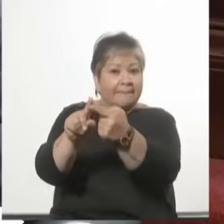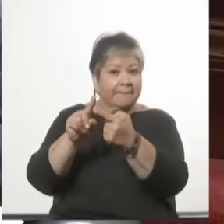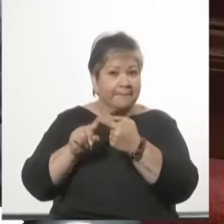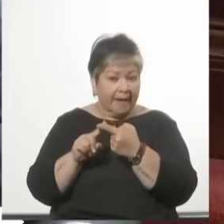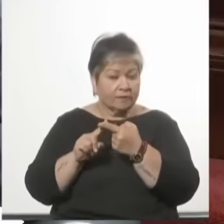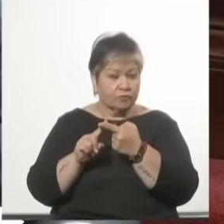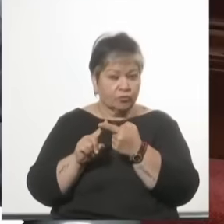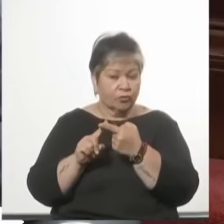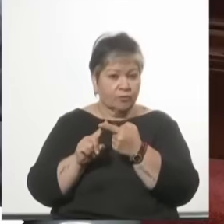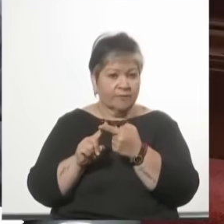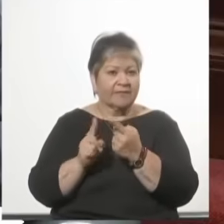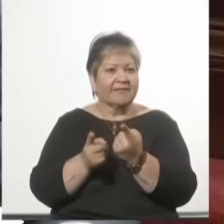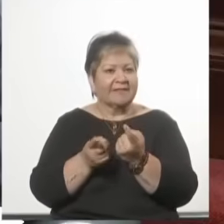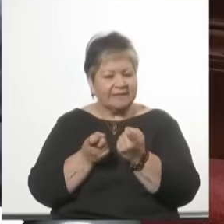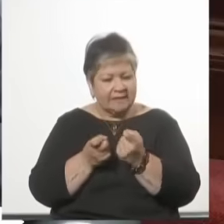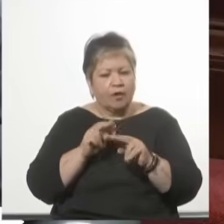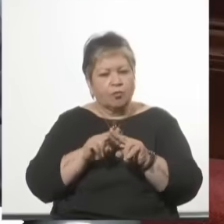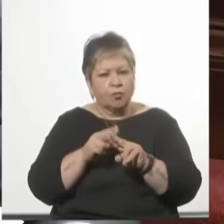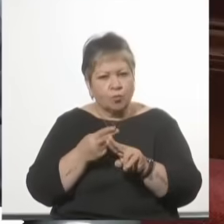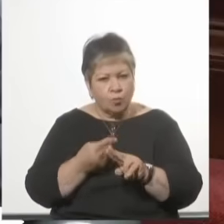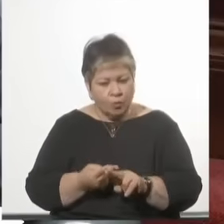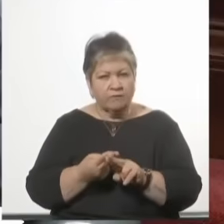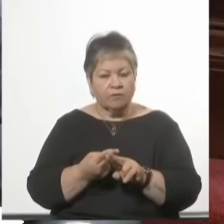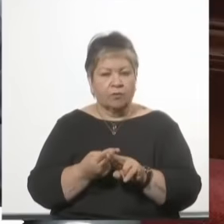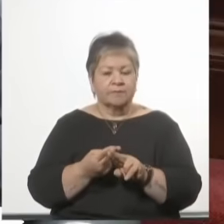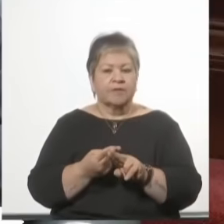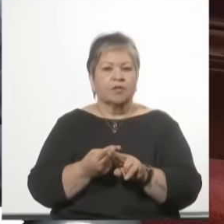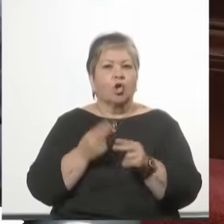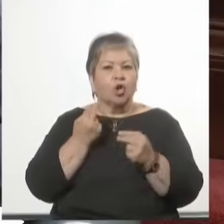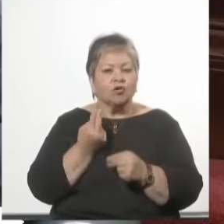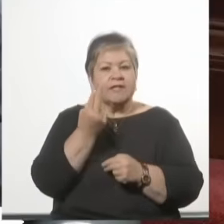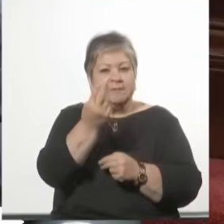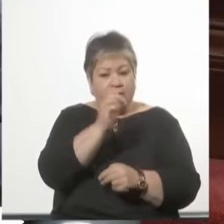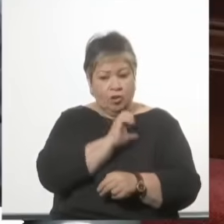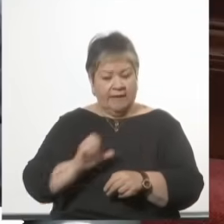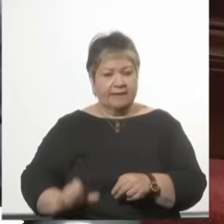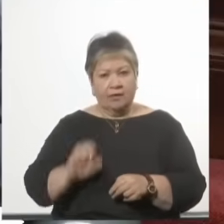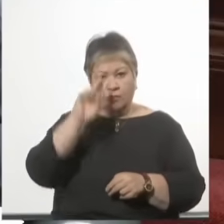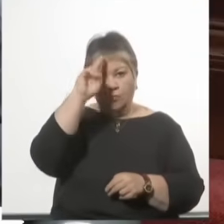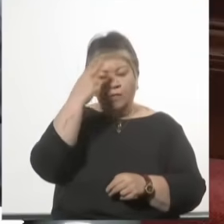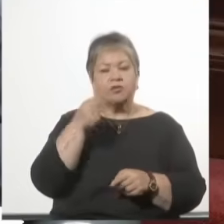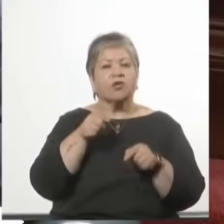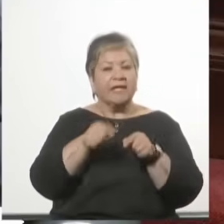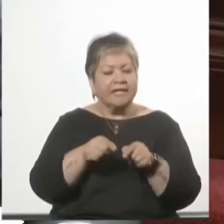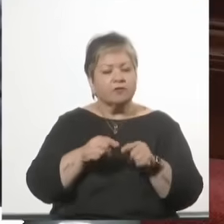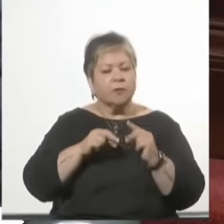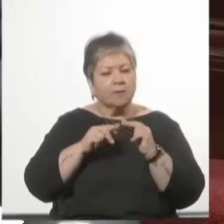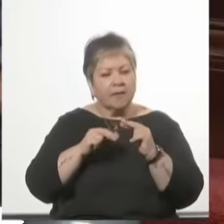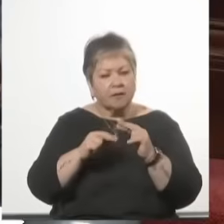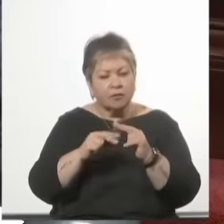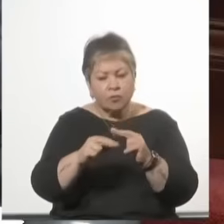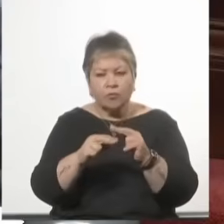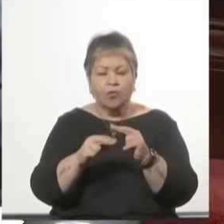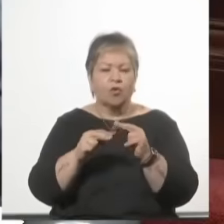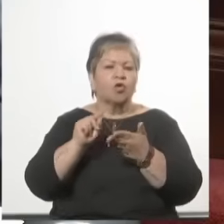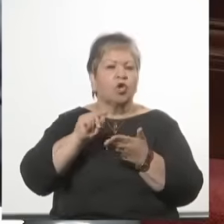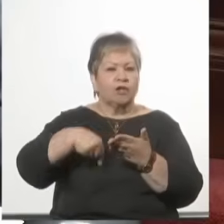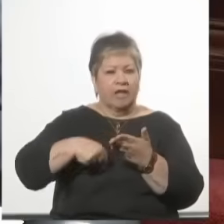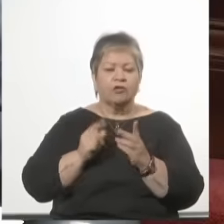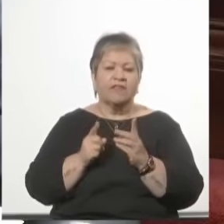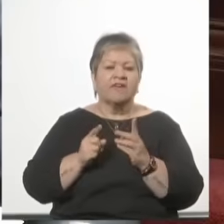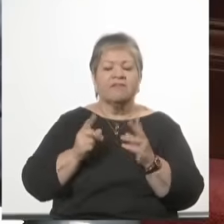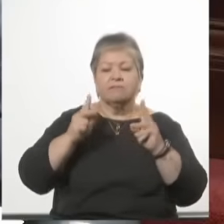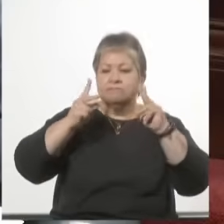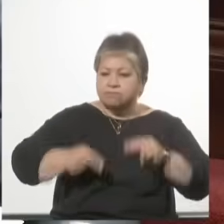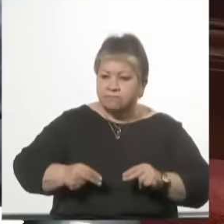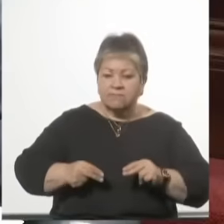contrario, que como tal requirió de un nuevo y superviniente consentimiento del Estado, fue el que en definitiva mantuvo vivo a un contrato que debió haber